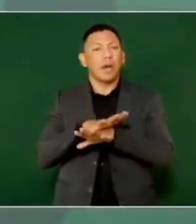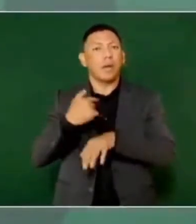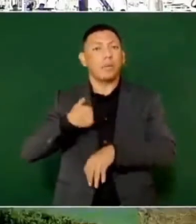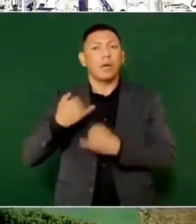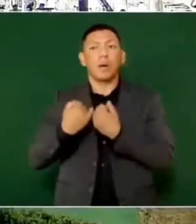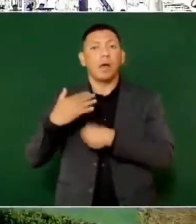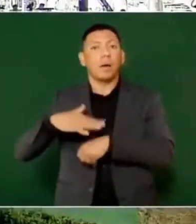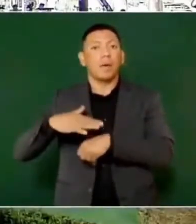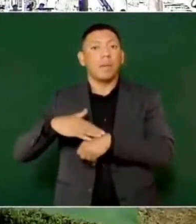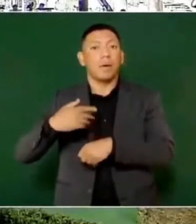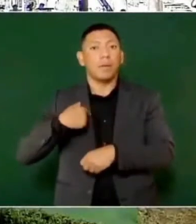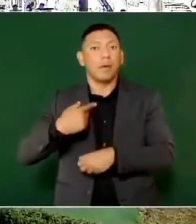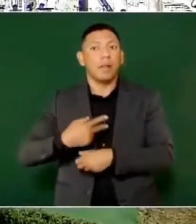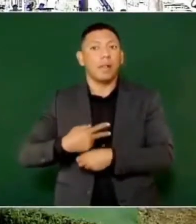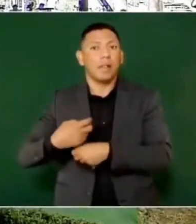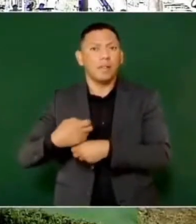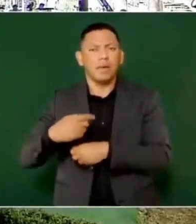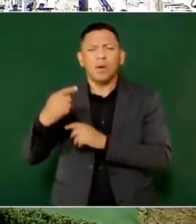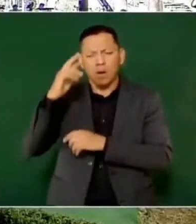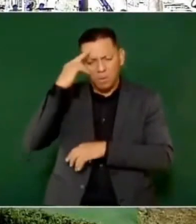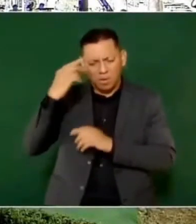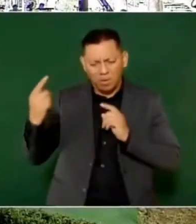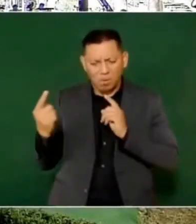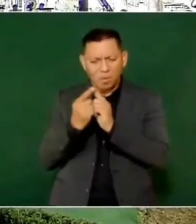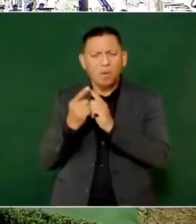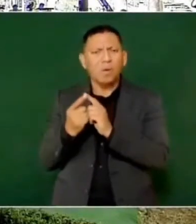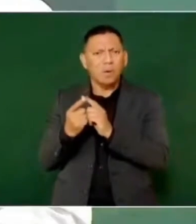Me lo encontré en ese entonces,